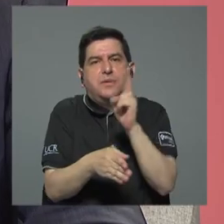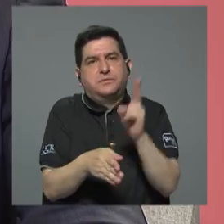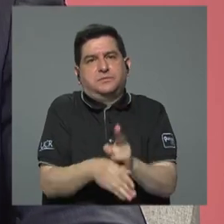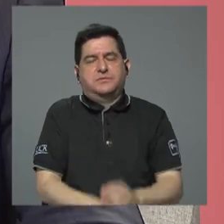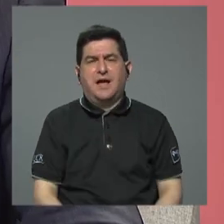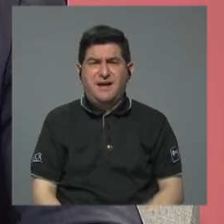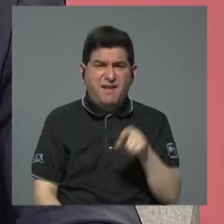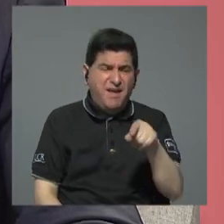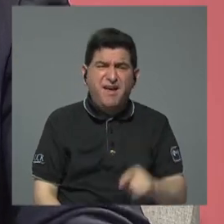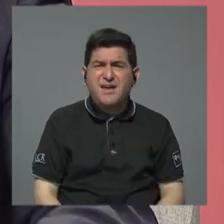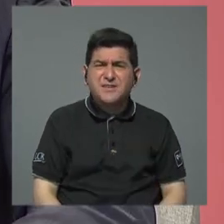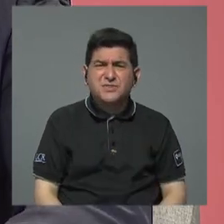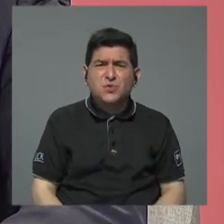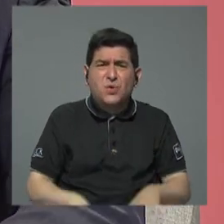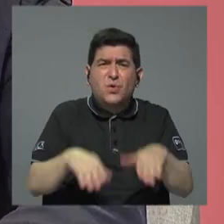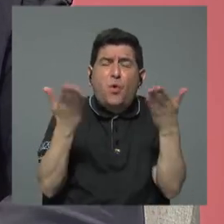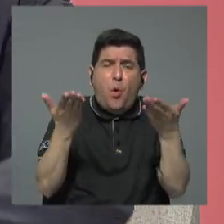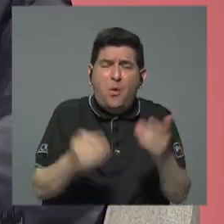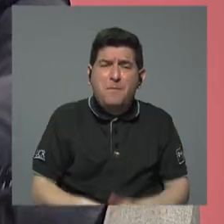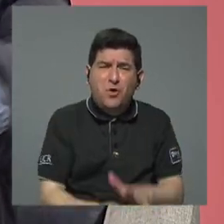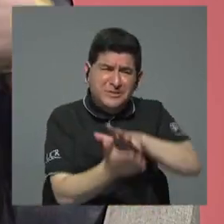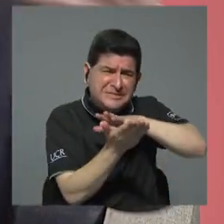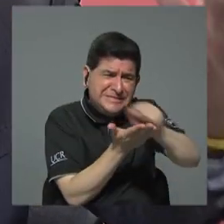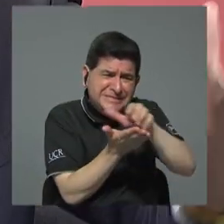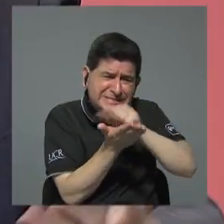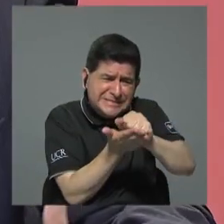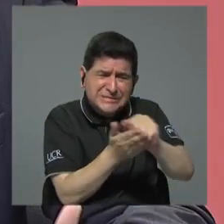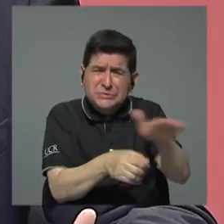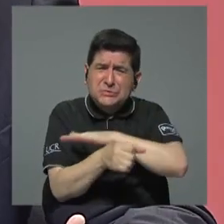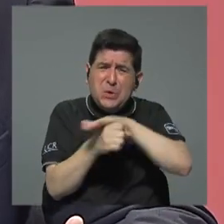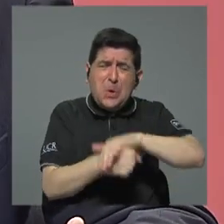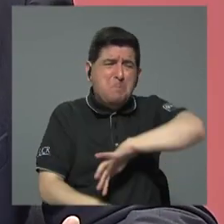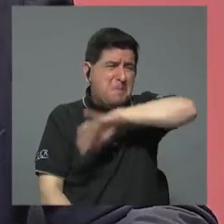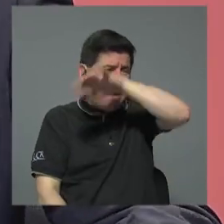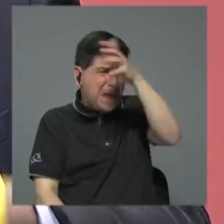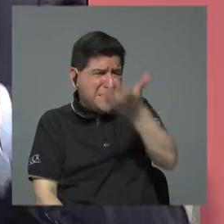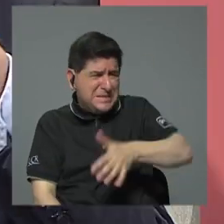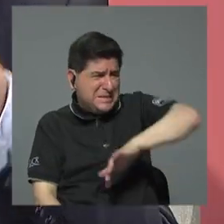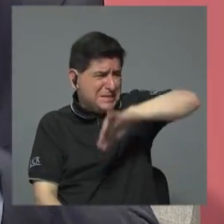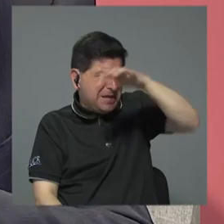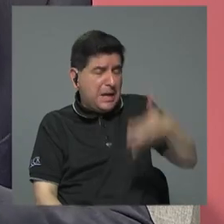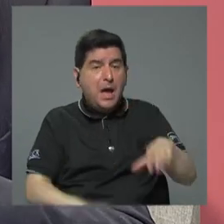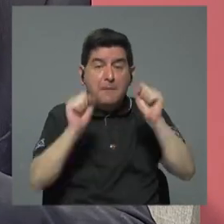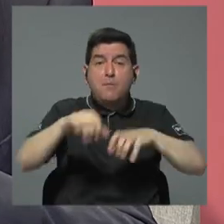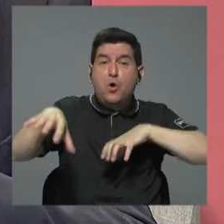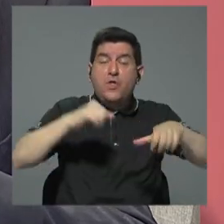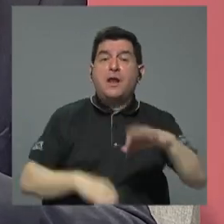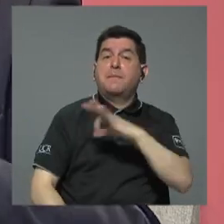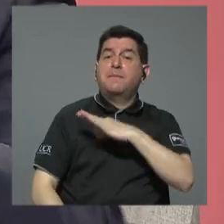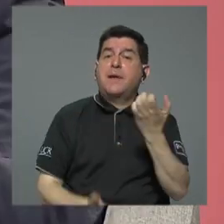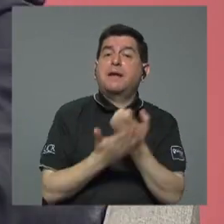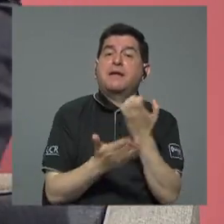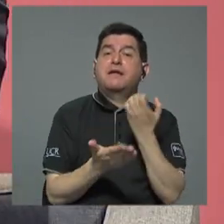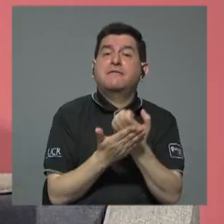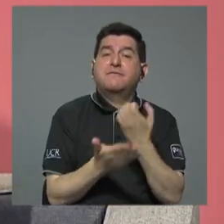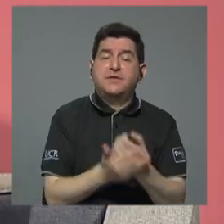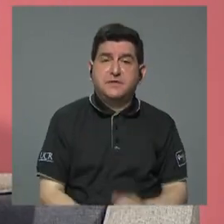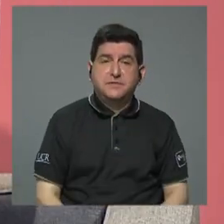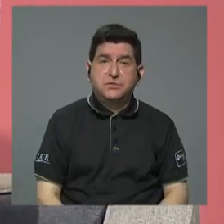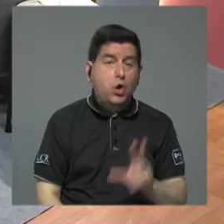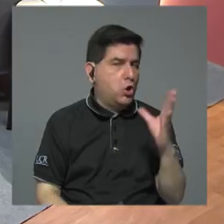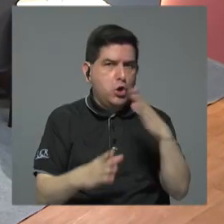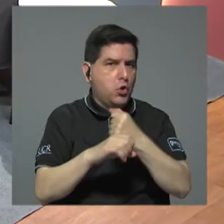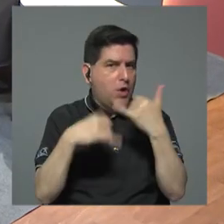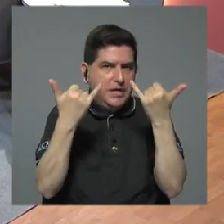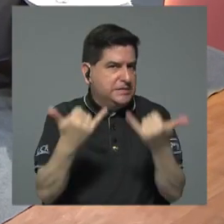forma de extraer eso es hacer una destrucción completa de montañas enteros para que sea una actividad rentable. No es lo que están